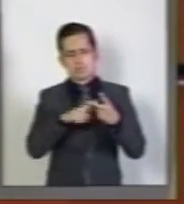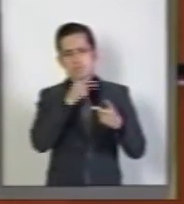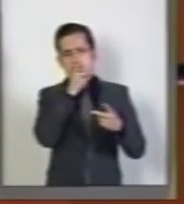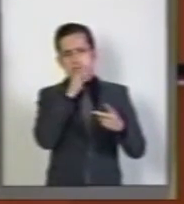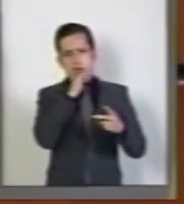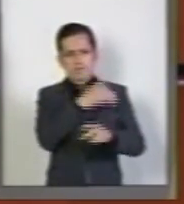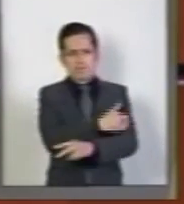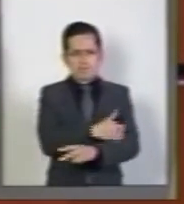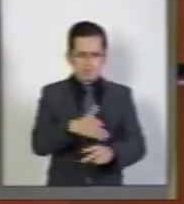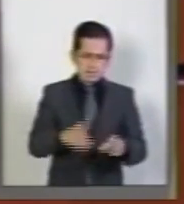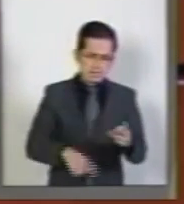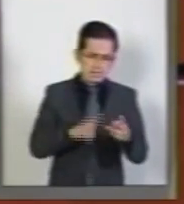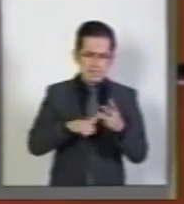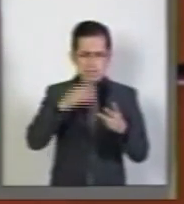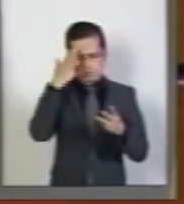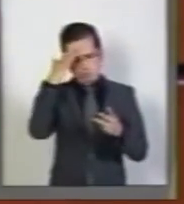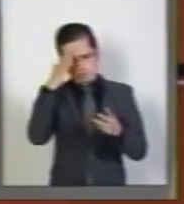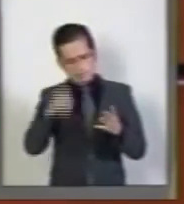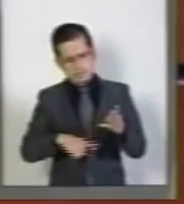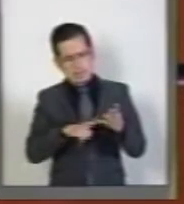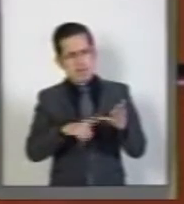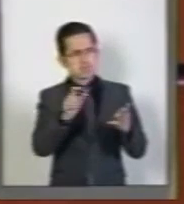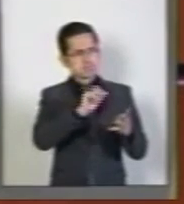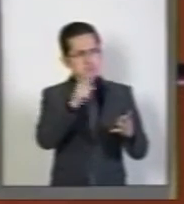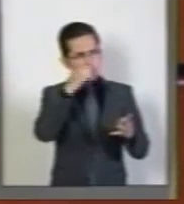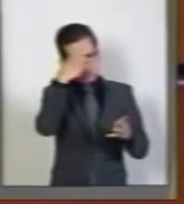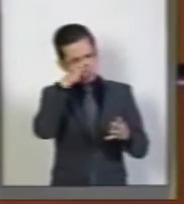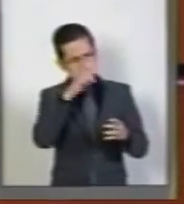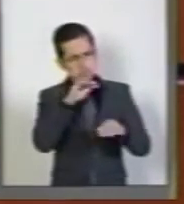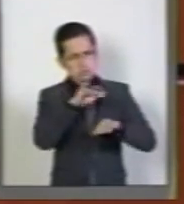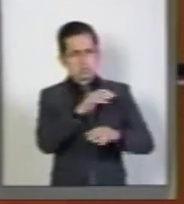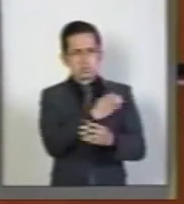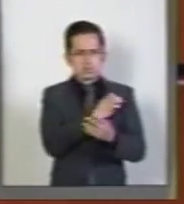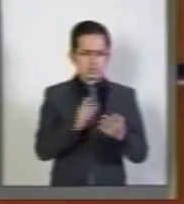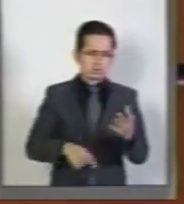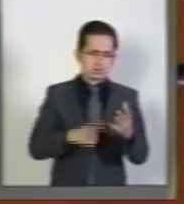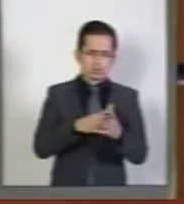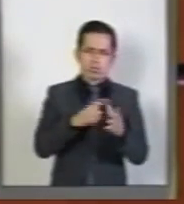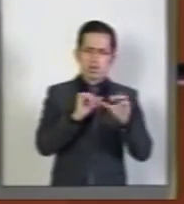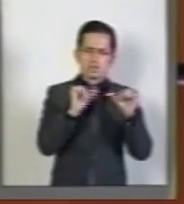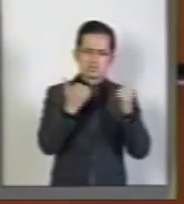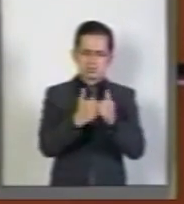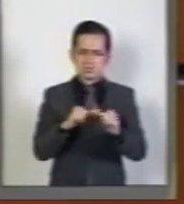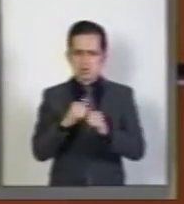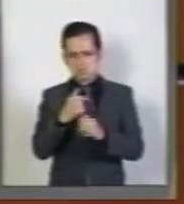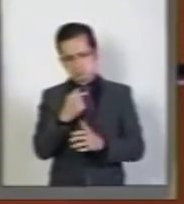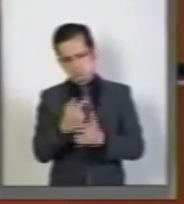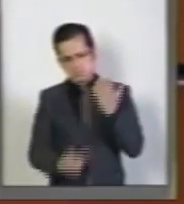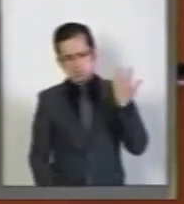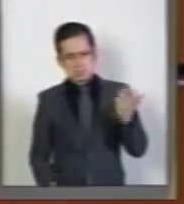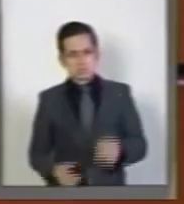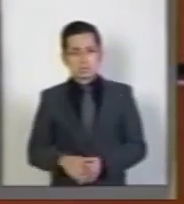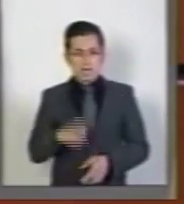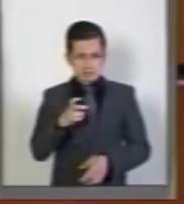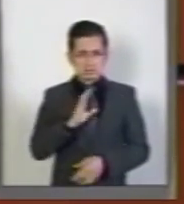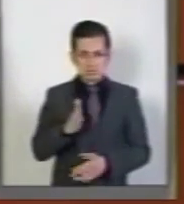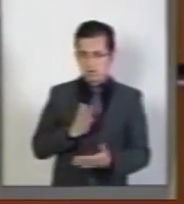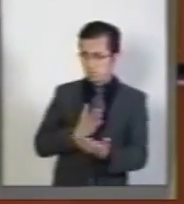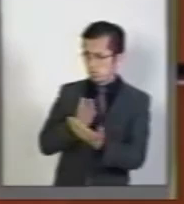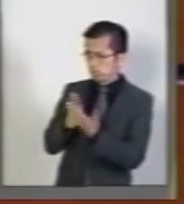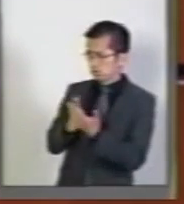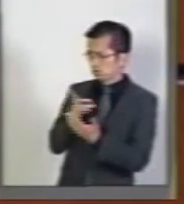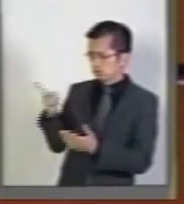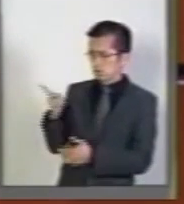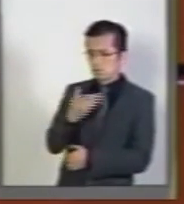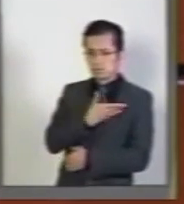en educación, sociedad civil, etc. Esta es una propuesta a la que también se ha negado el Ejecutivo Federal, a pesar